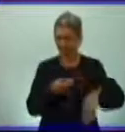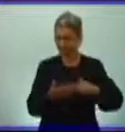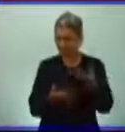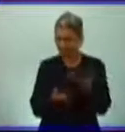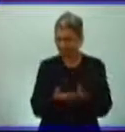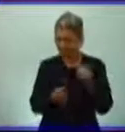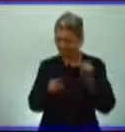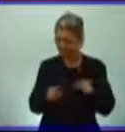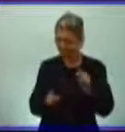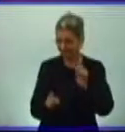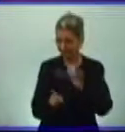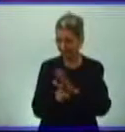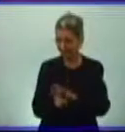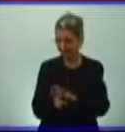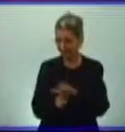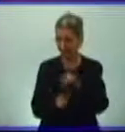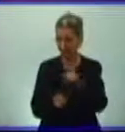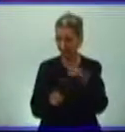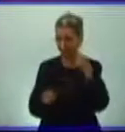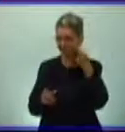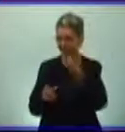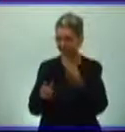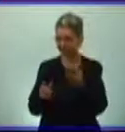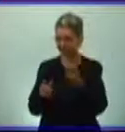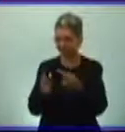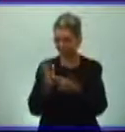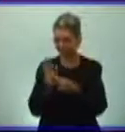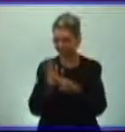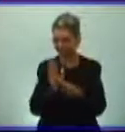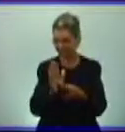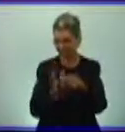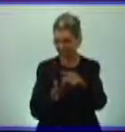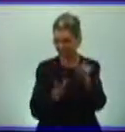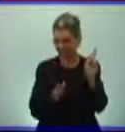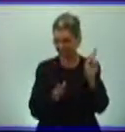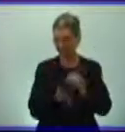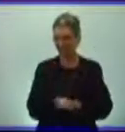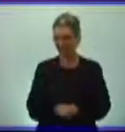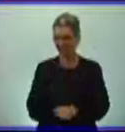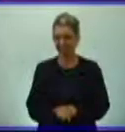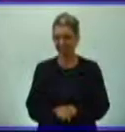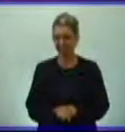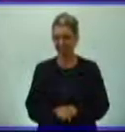encuentro de hoy, observar la siguiente imagen. Veamos.